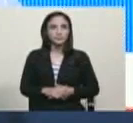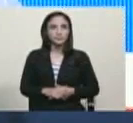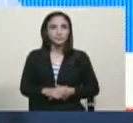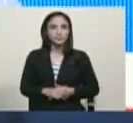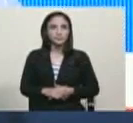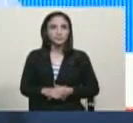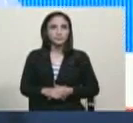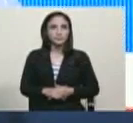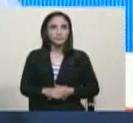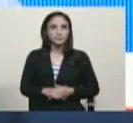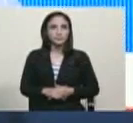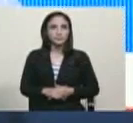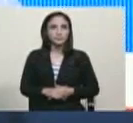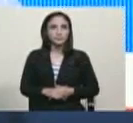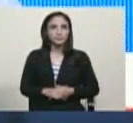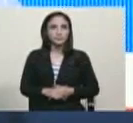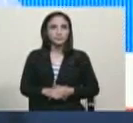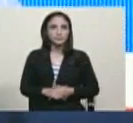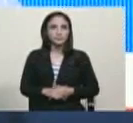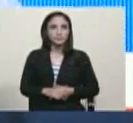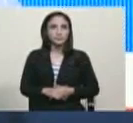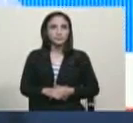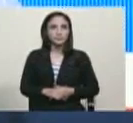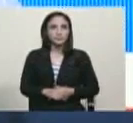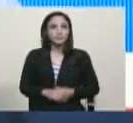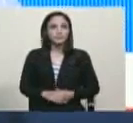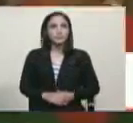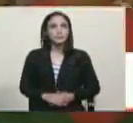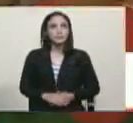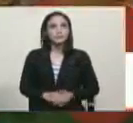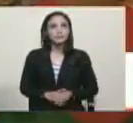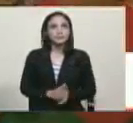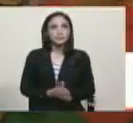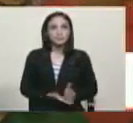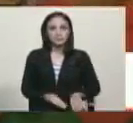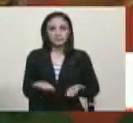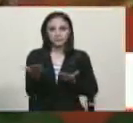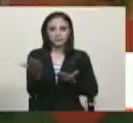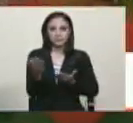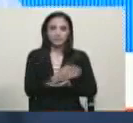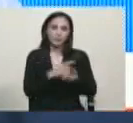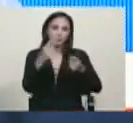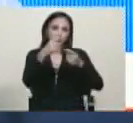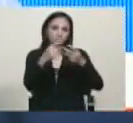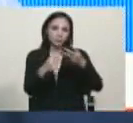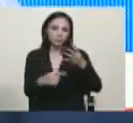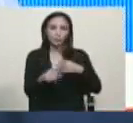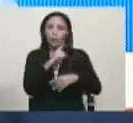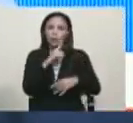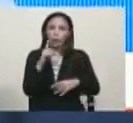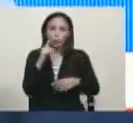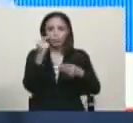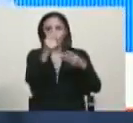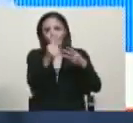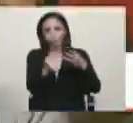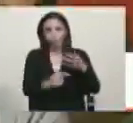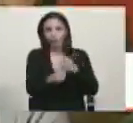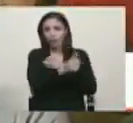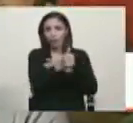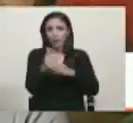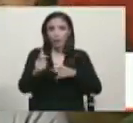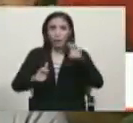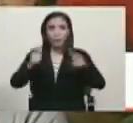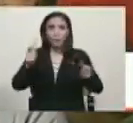de Jesús Enrique Lozada, Héctor Navarro, Nava, perdón, me perdona